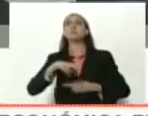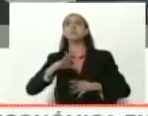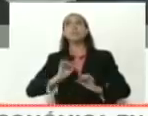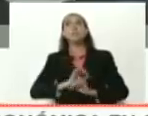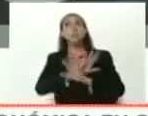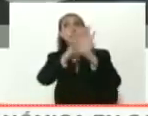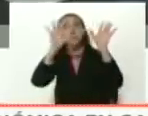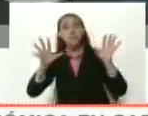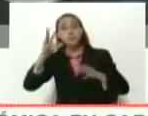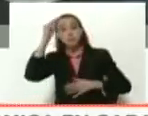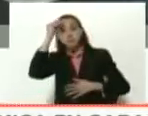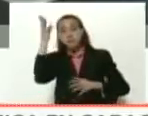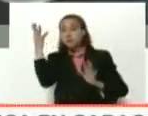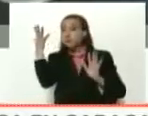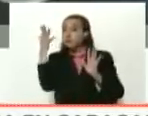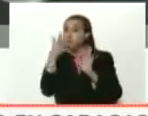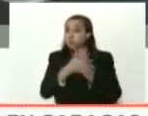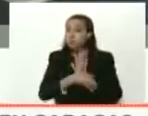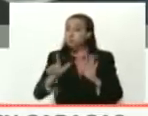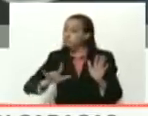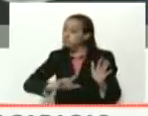entender plenamente,